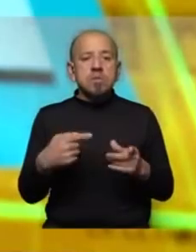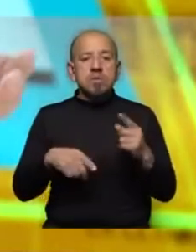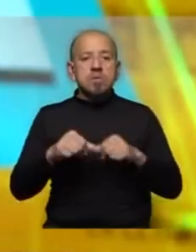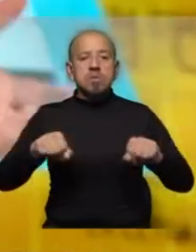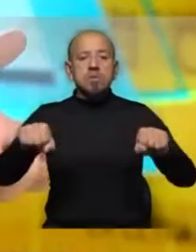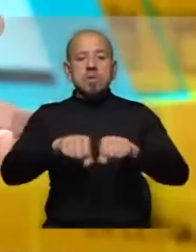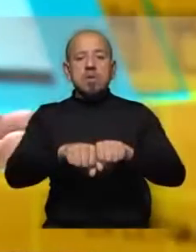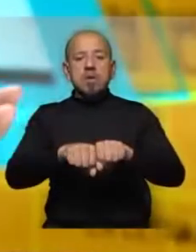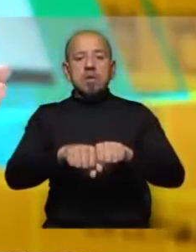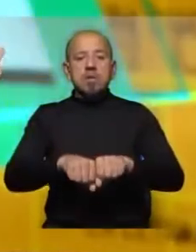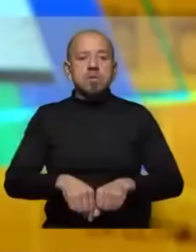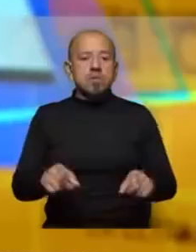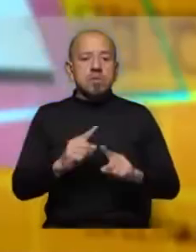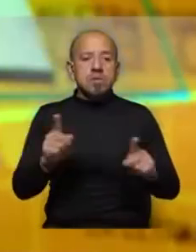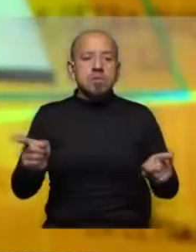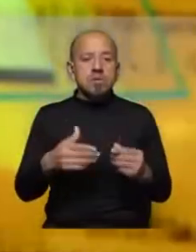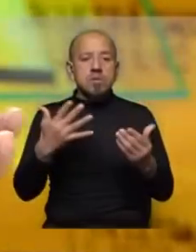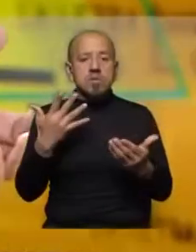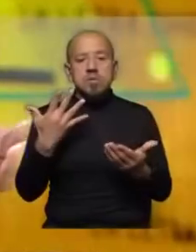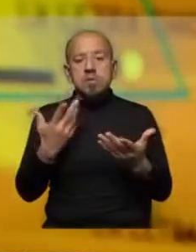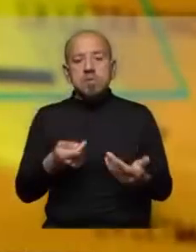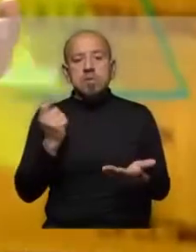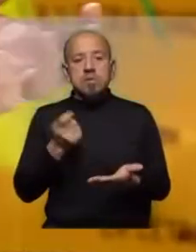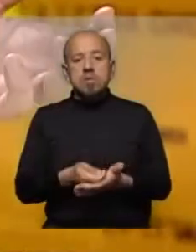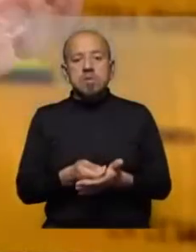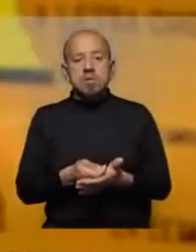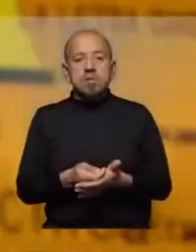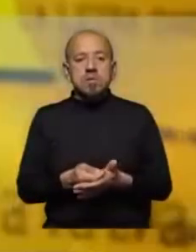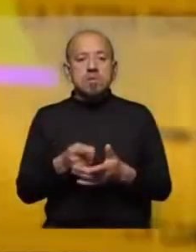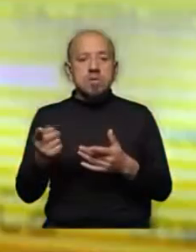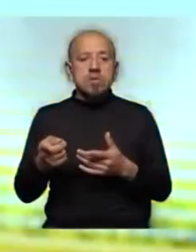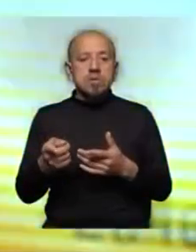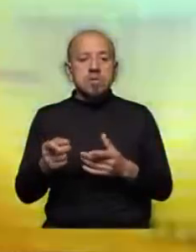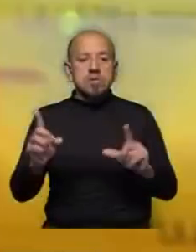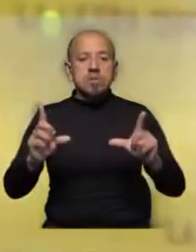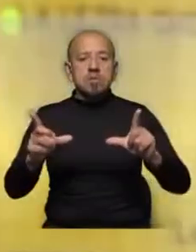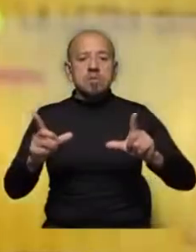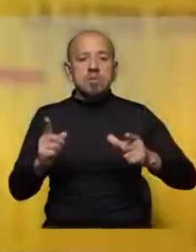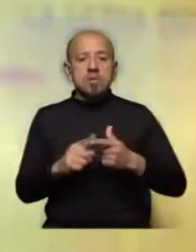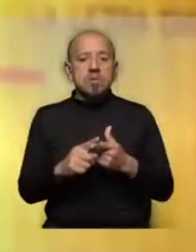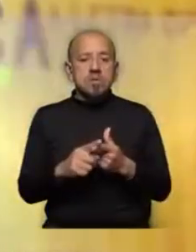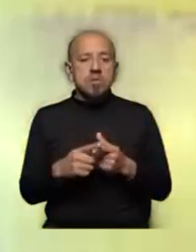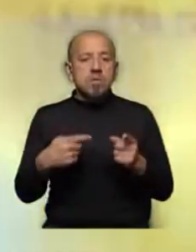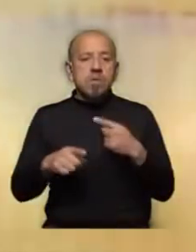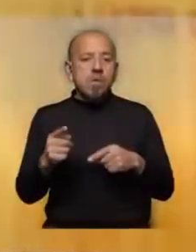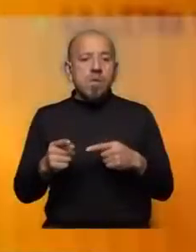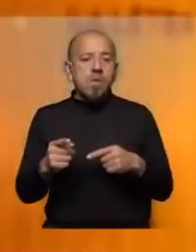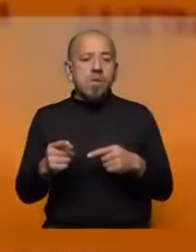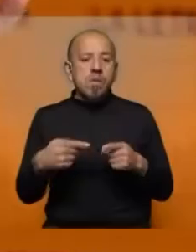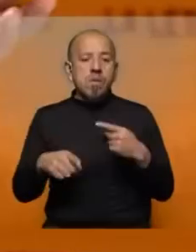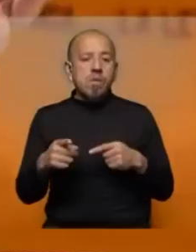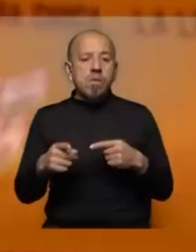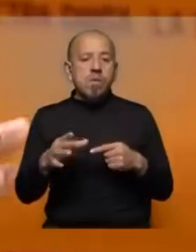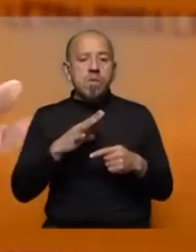no quieren pagar no quieren pagar las regalías que tienen que pagar por el por por pasar el audiovisual entonces también tenemos señores